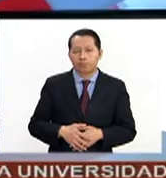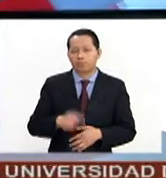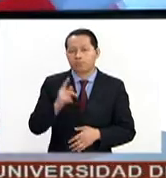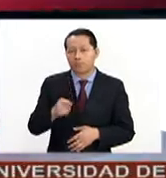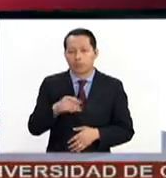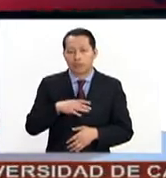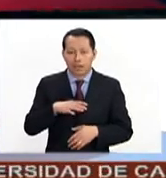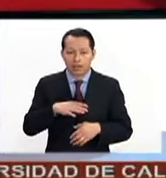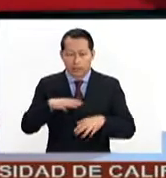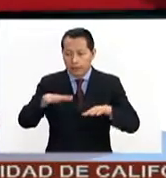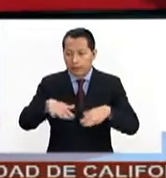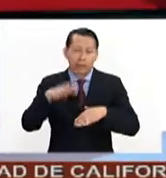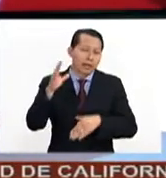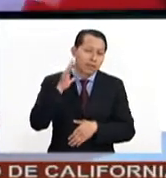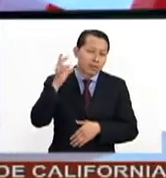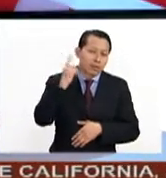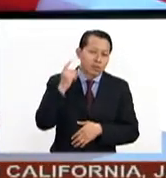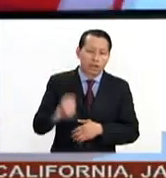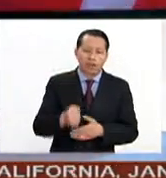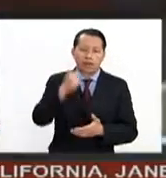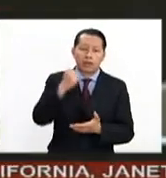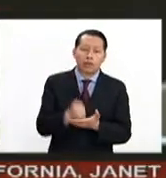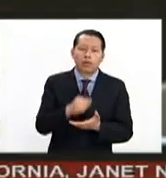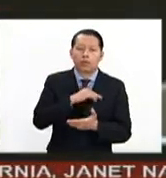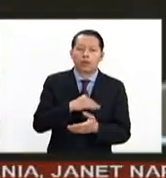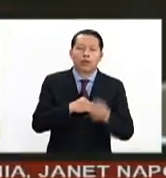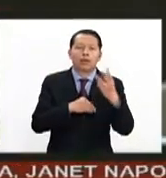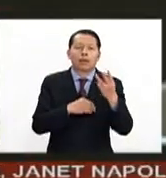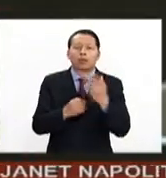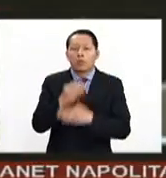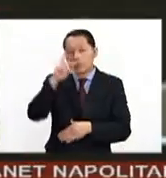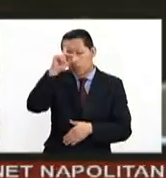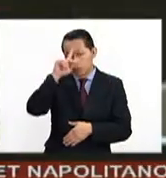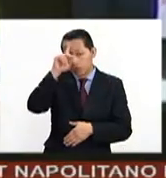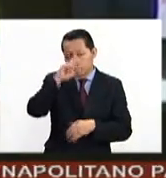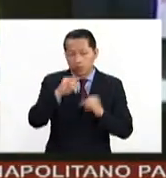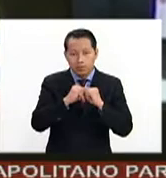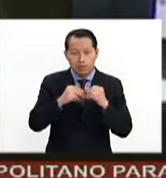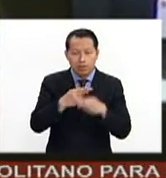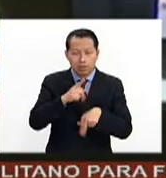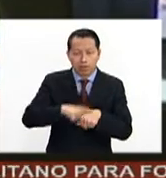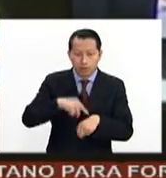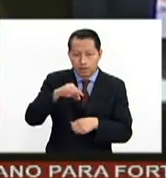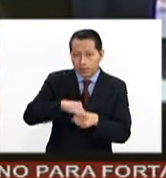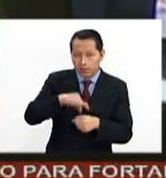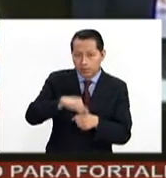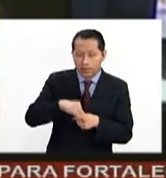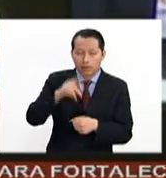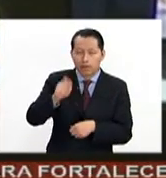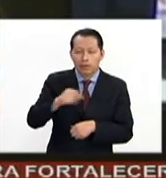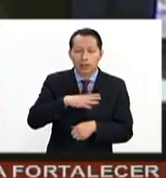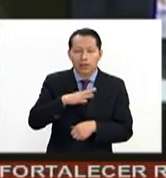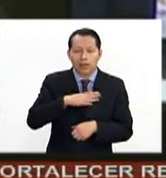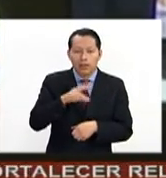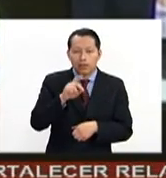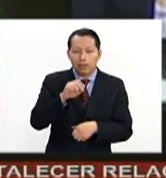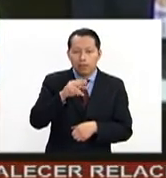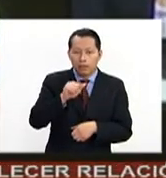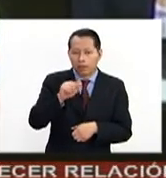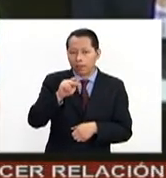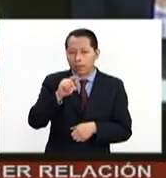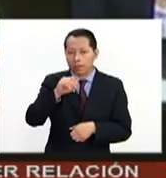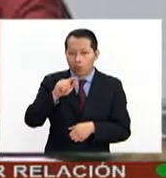Finalmente, el Pleno de la Cámara de Diputados aprobó a los tres nuevos consejeros del Instituto Nacional Electoral. Se trata de Dania